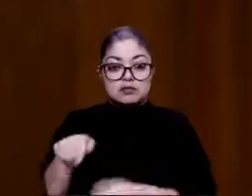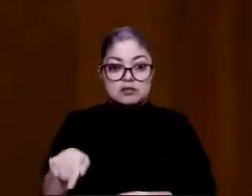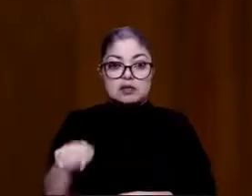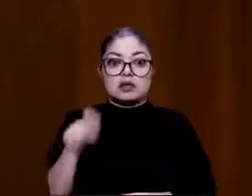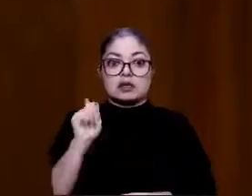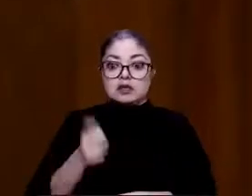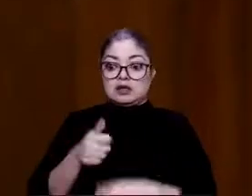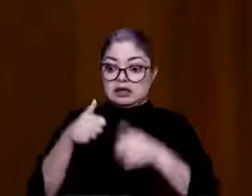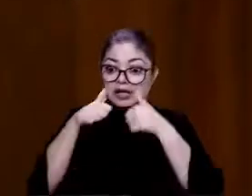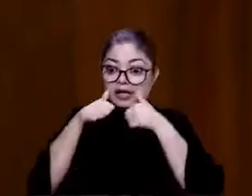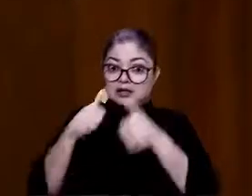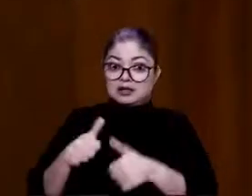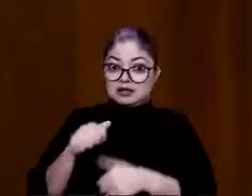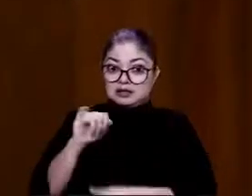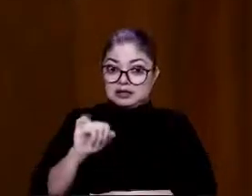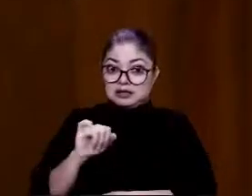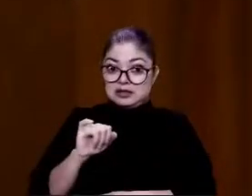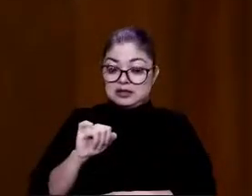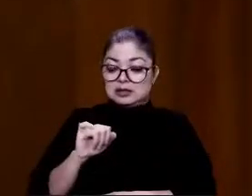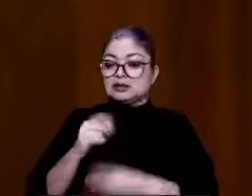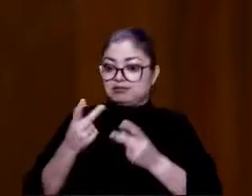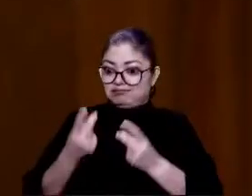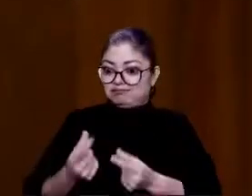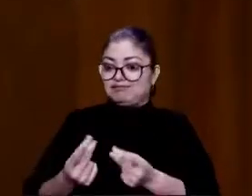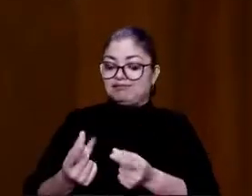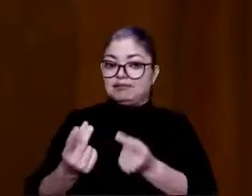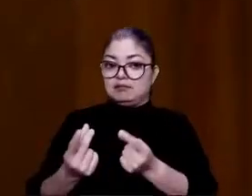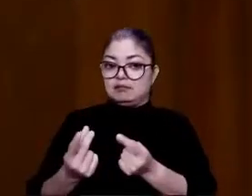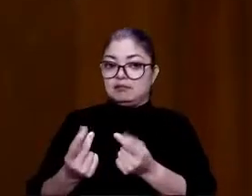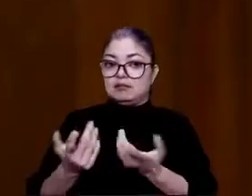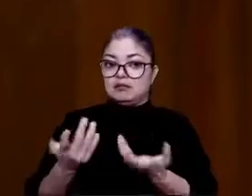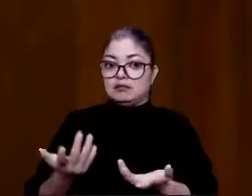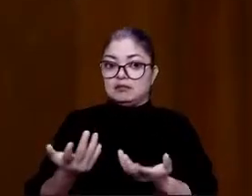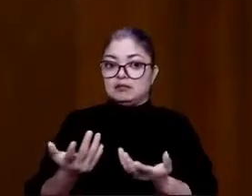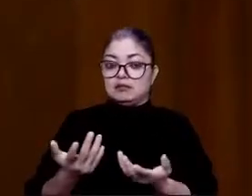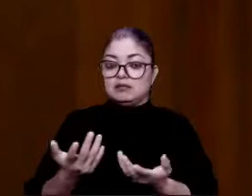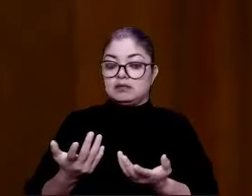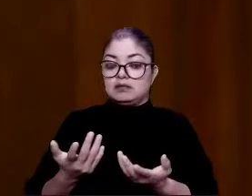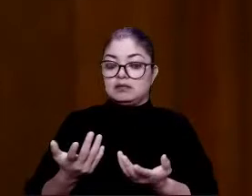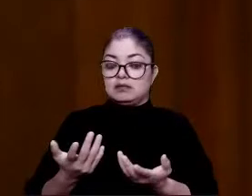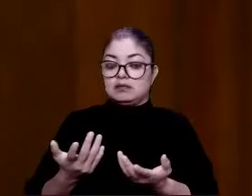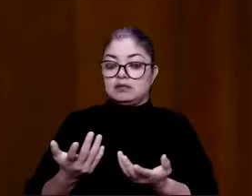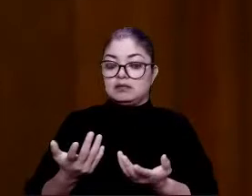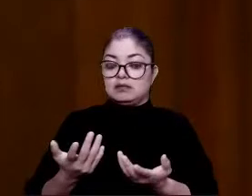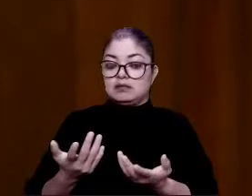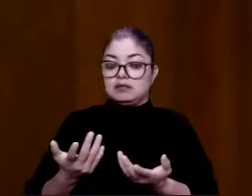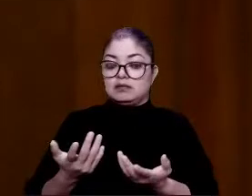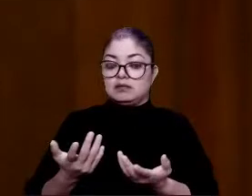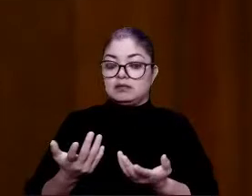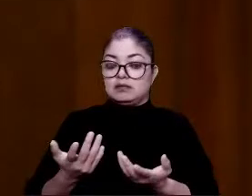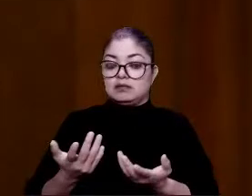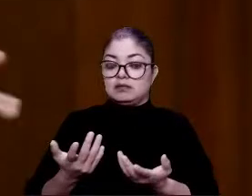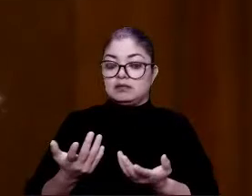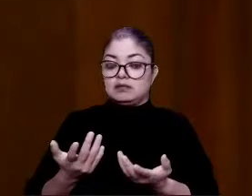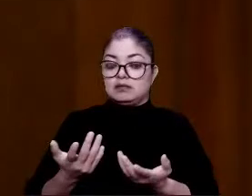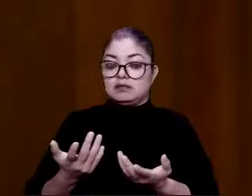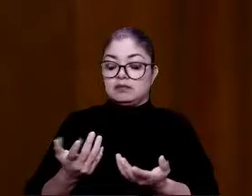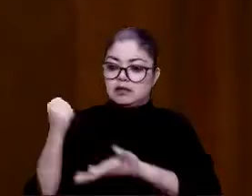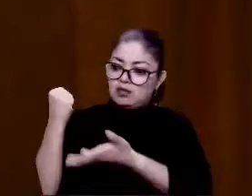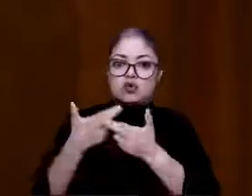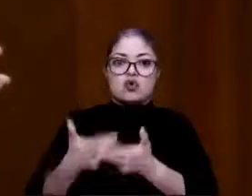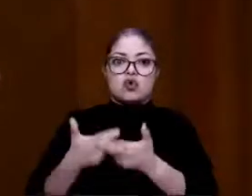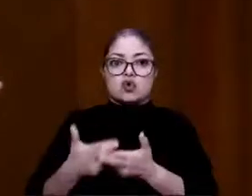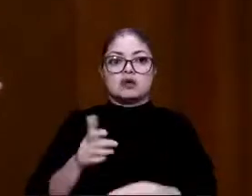siendo atendido y sería óptimo y eficaz. El nivel de inversión tan grande para estas acciones no es